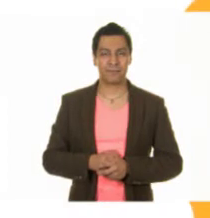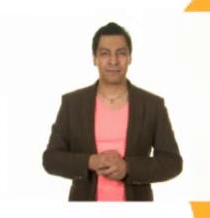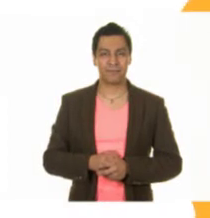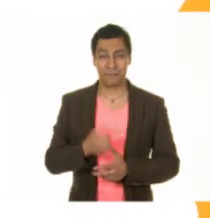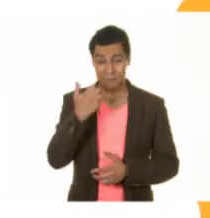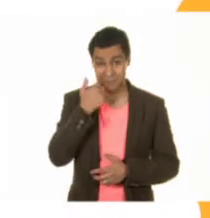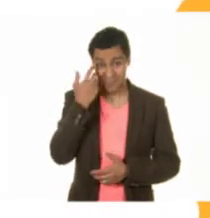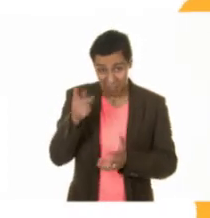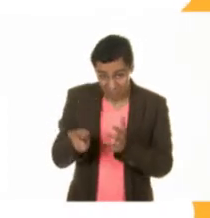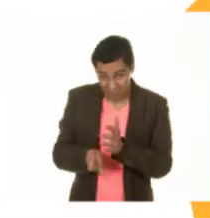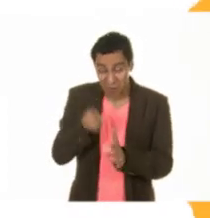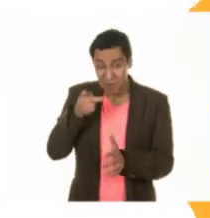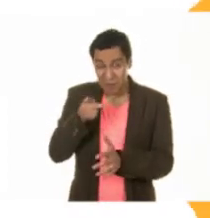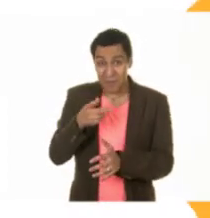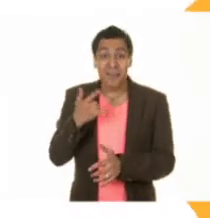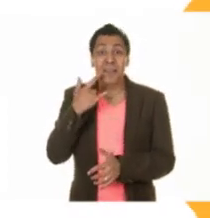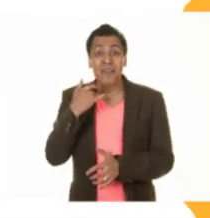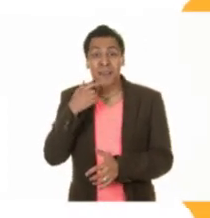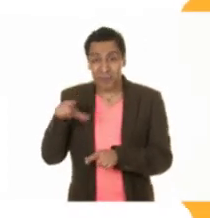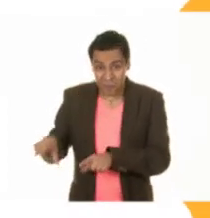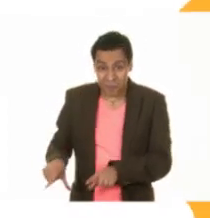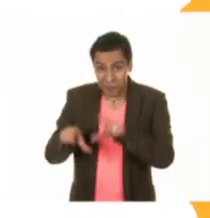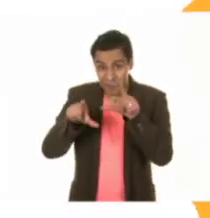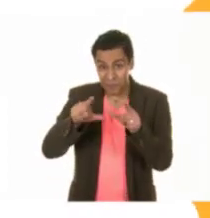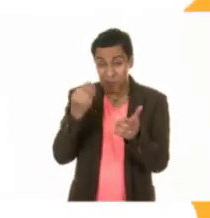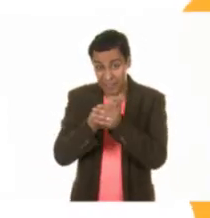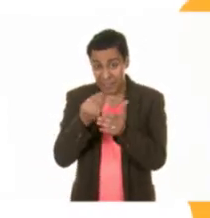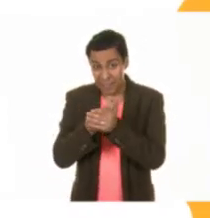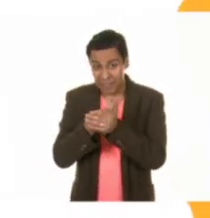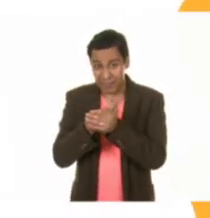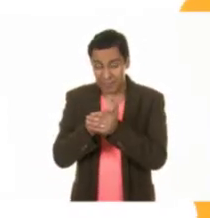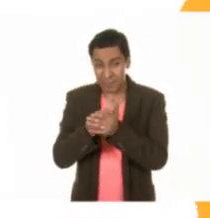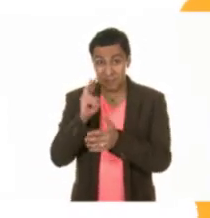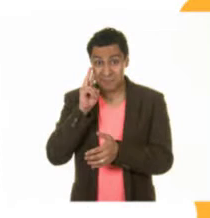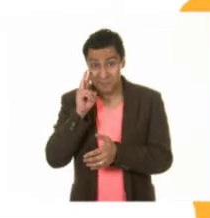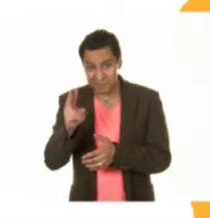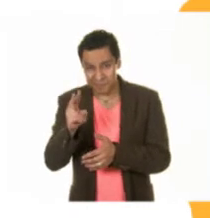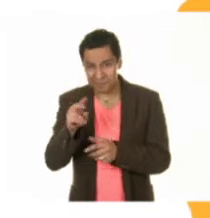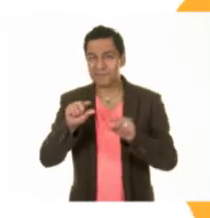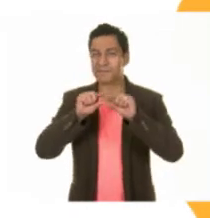Si quieres volver a ver los programas de Aprende en Casa, los puedes encontrar en la